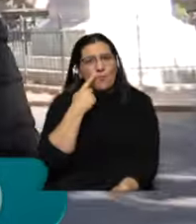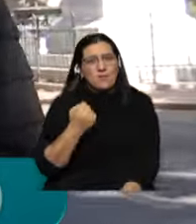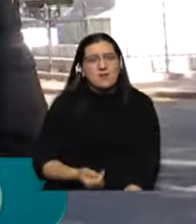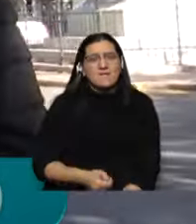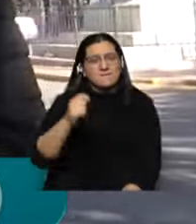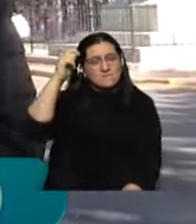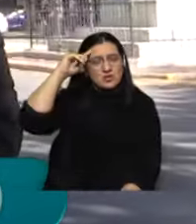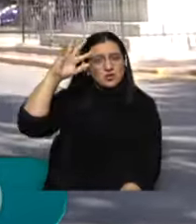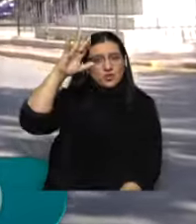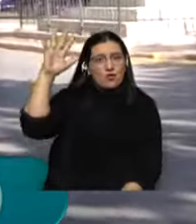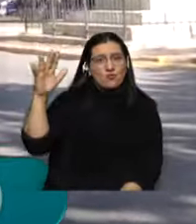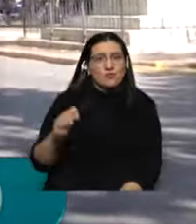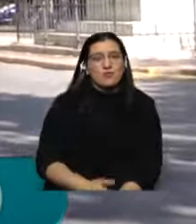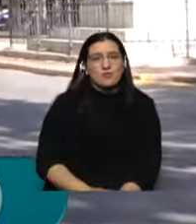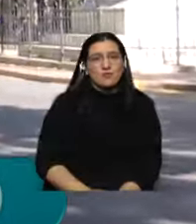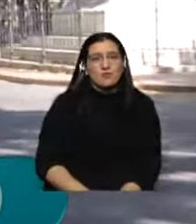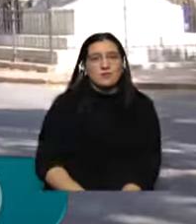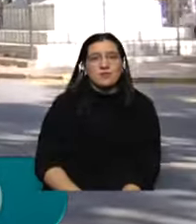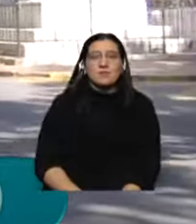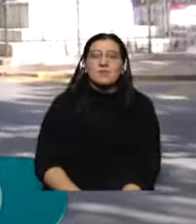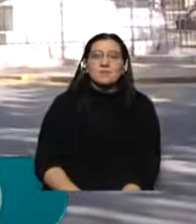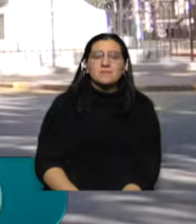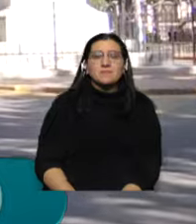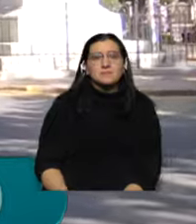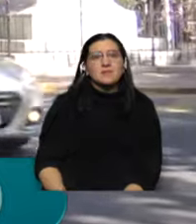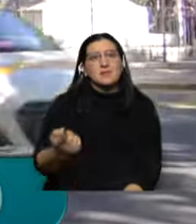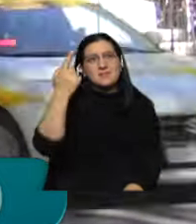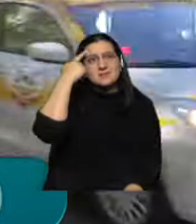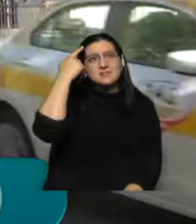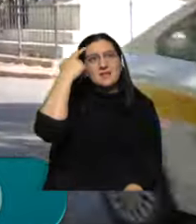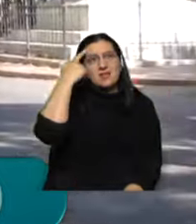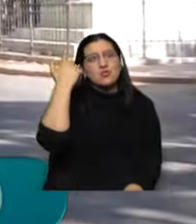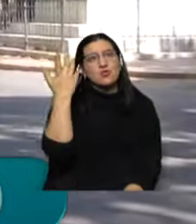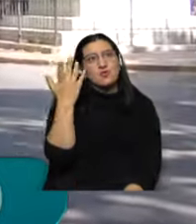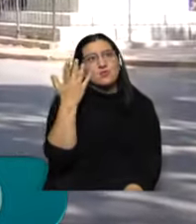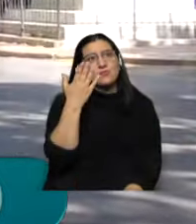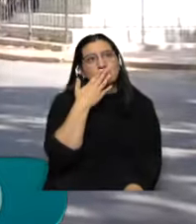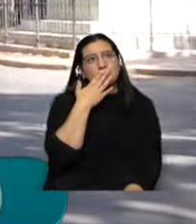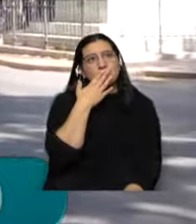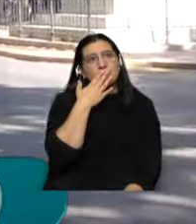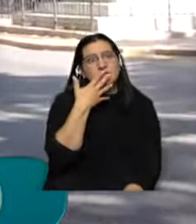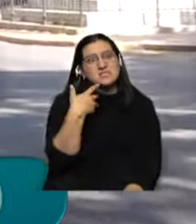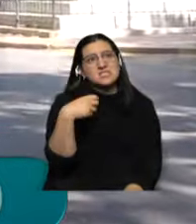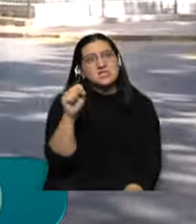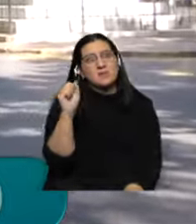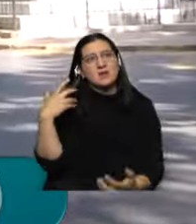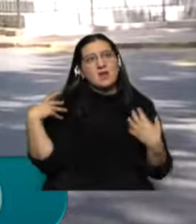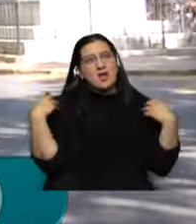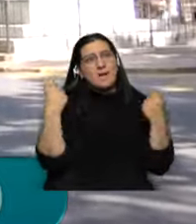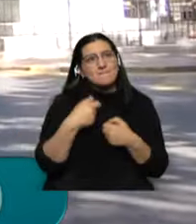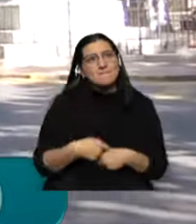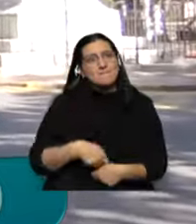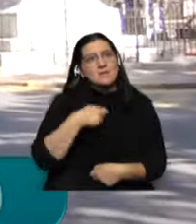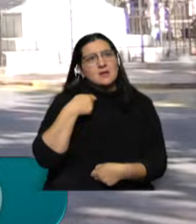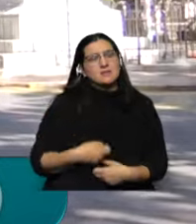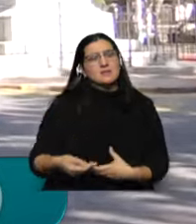filosófico, camperas de adentro. Me quedé que se lleven camperas de adentro. ¿Qué habrá querido decir?